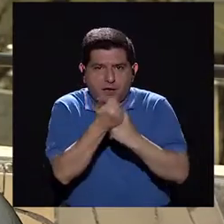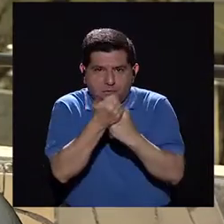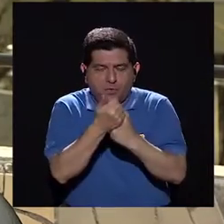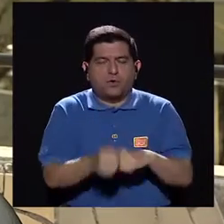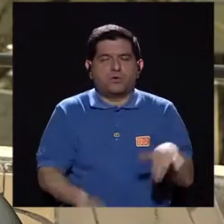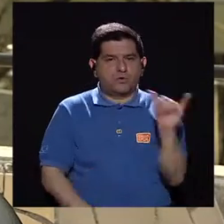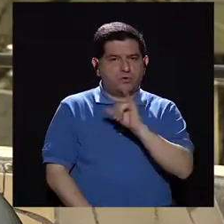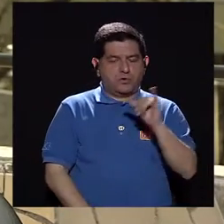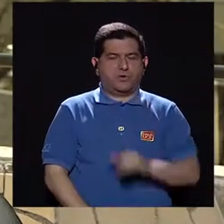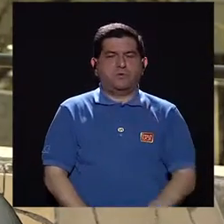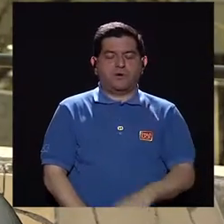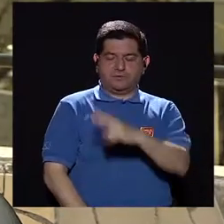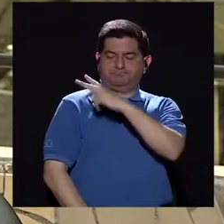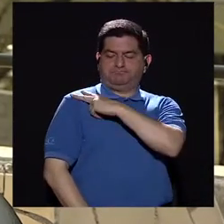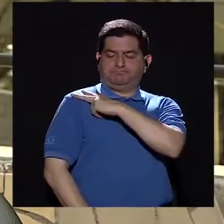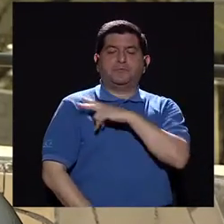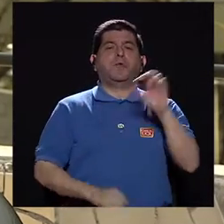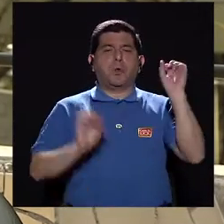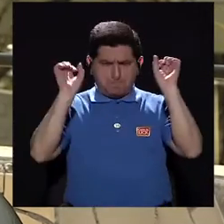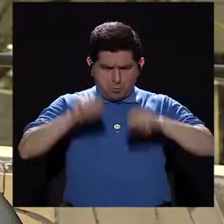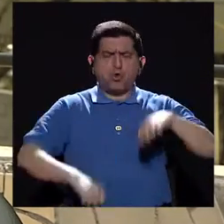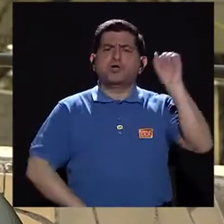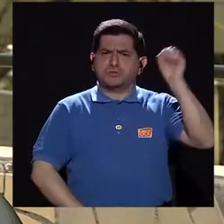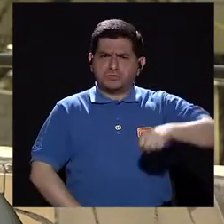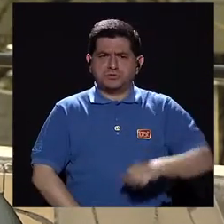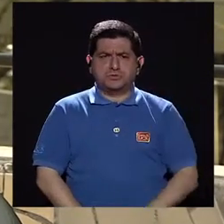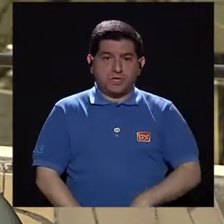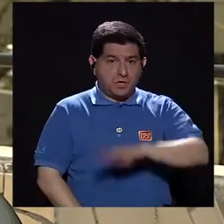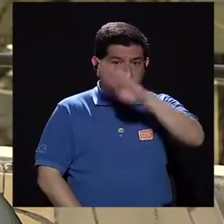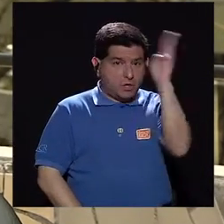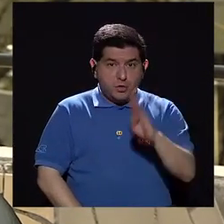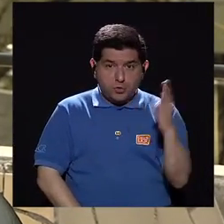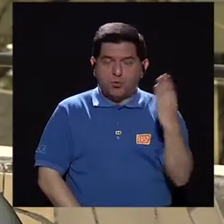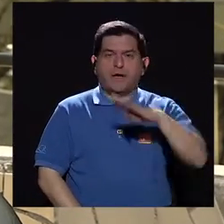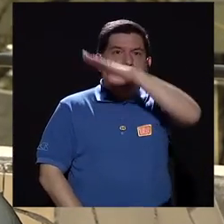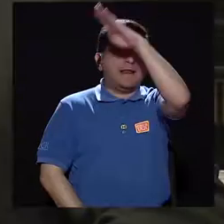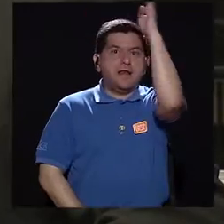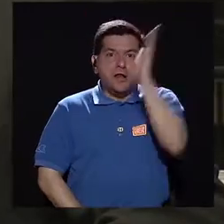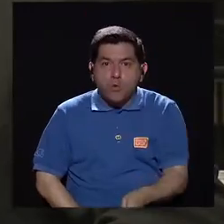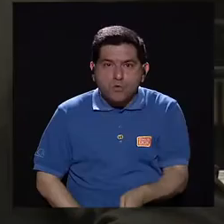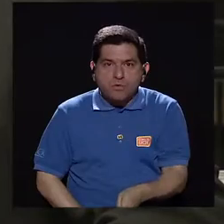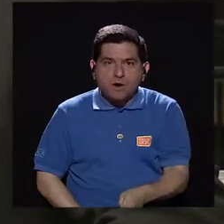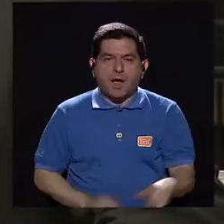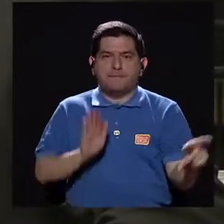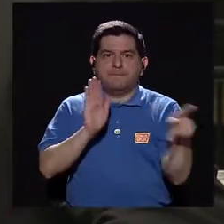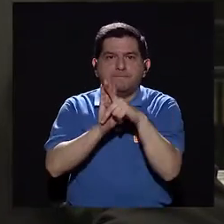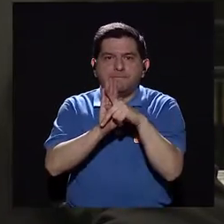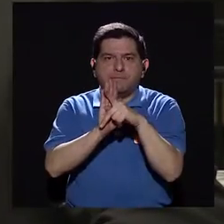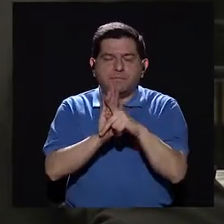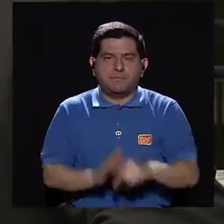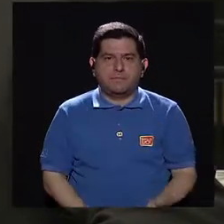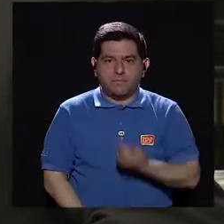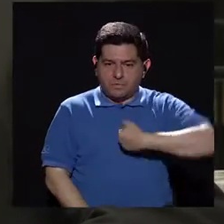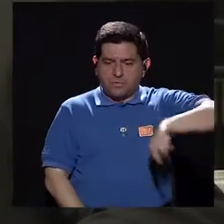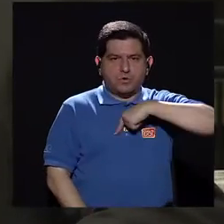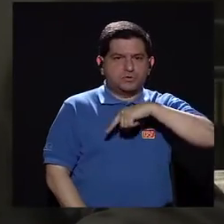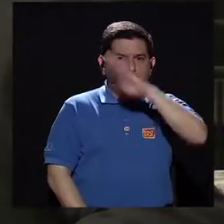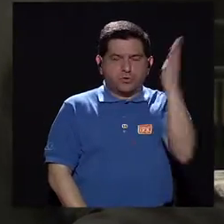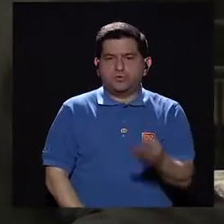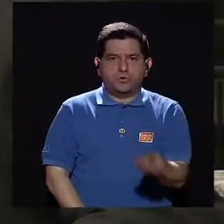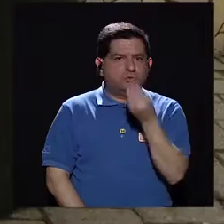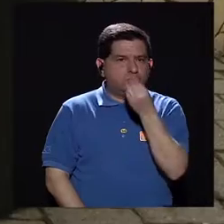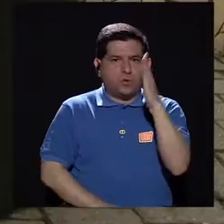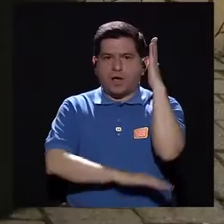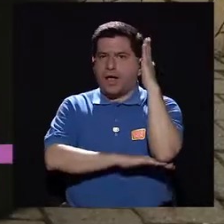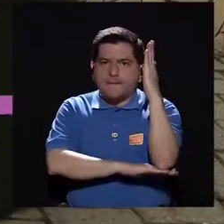apoyo de parte del patrono, y sí se puede hacer. ¿Y nunca en el sanitario? jamás, nunca prohibido. Nosotros, ninguno